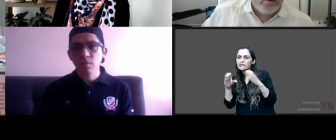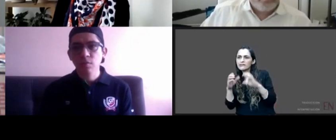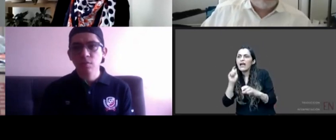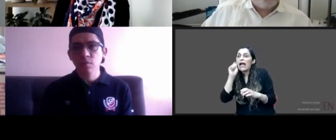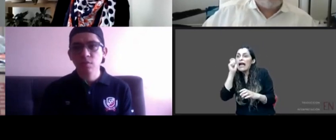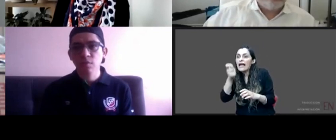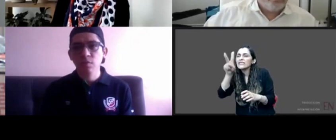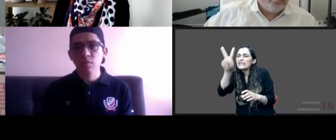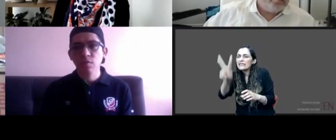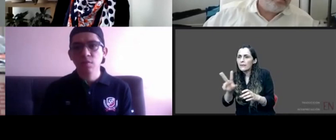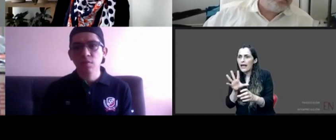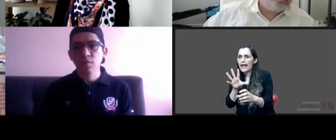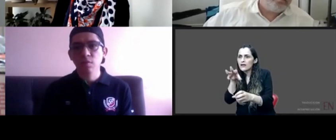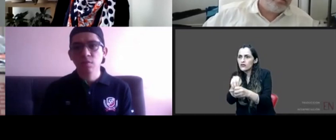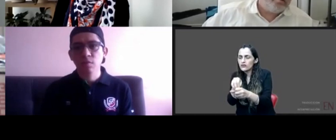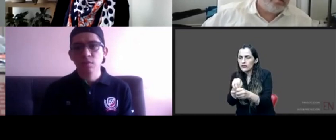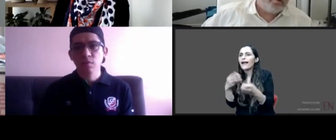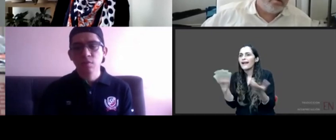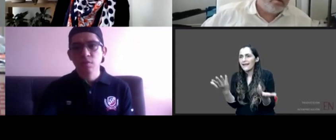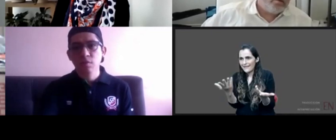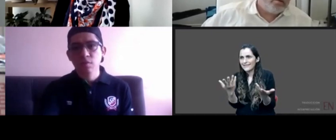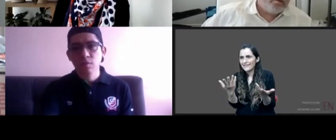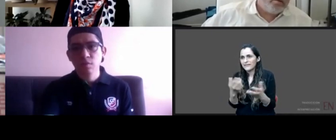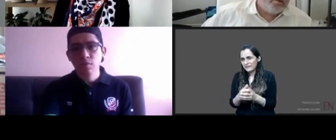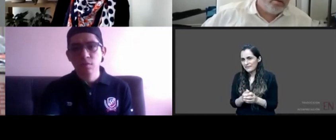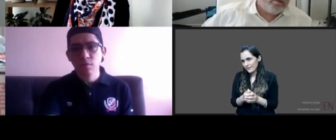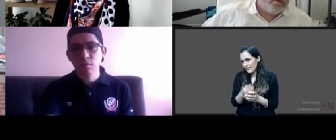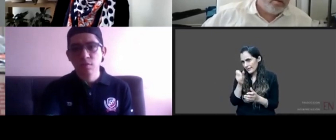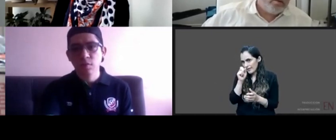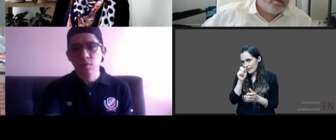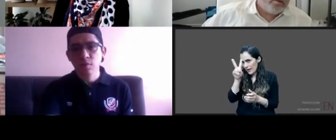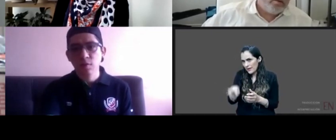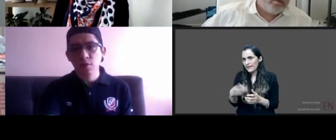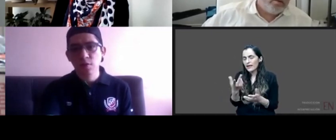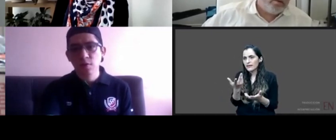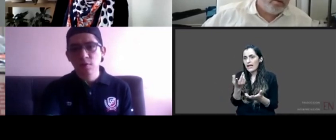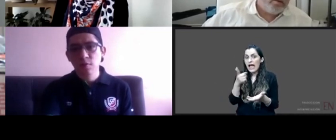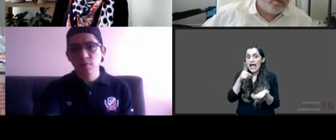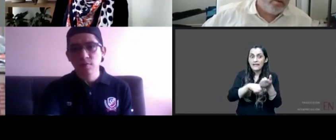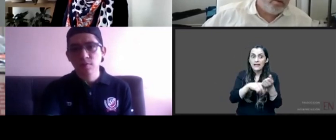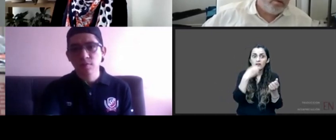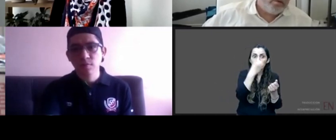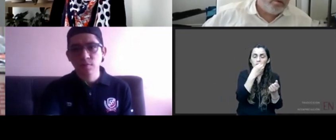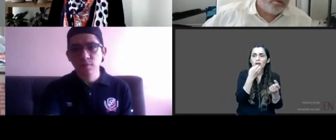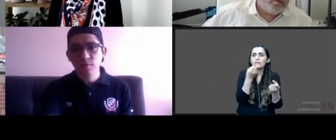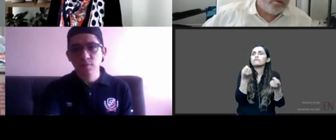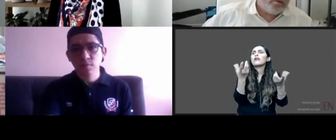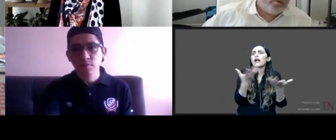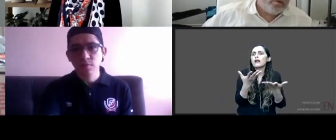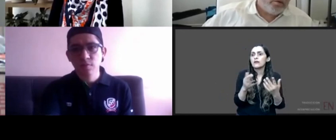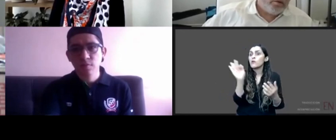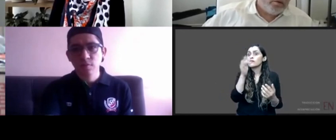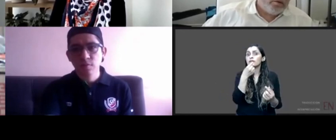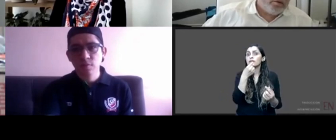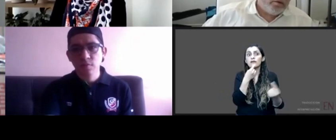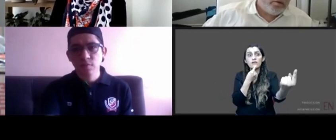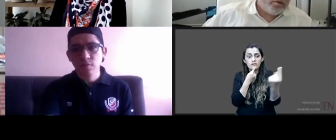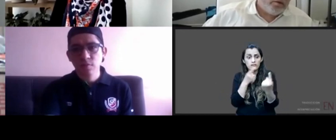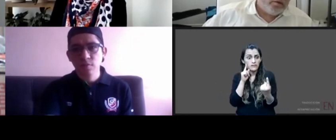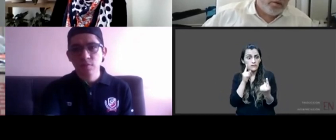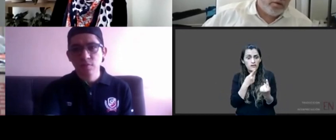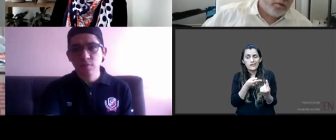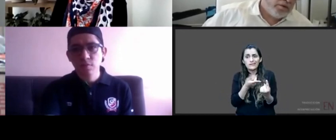dónde va a ir nuestro cierre de respuestas, ¿no? ¿Qué hacemos en la escuela? ¿Cómo se incluye? ¿Cómo esto que